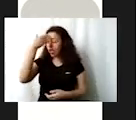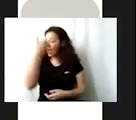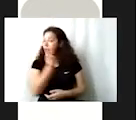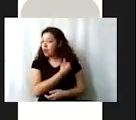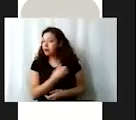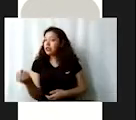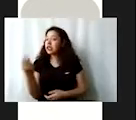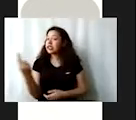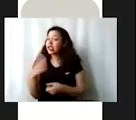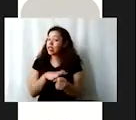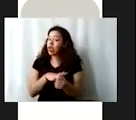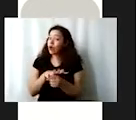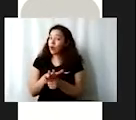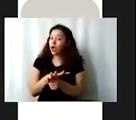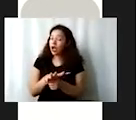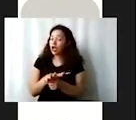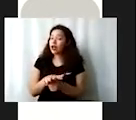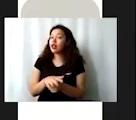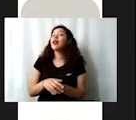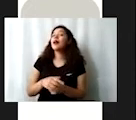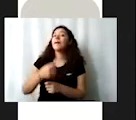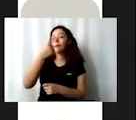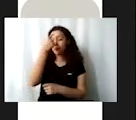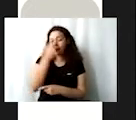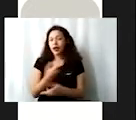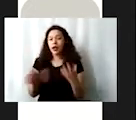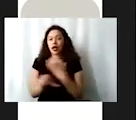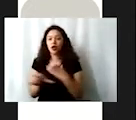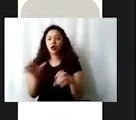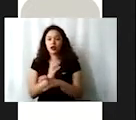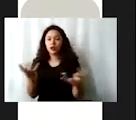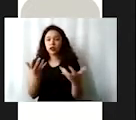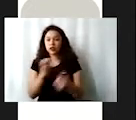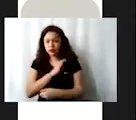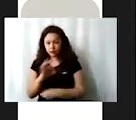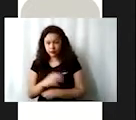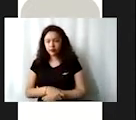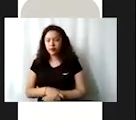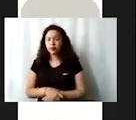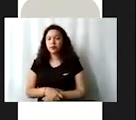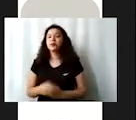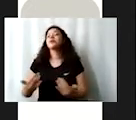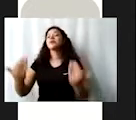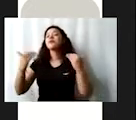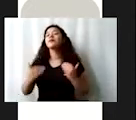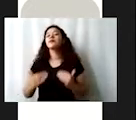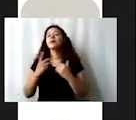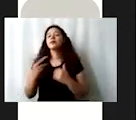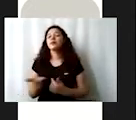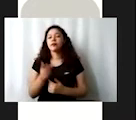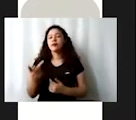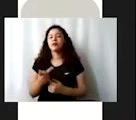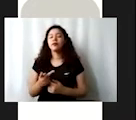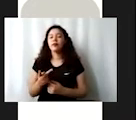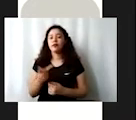requiere para que esto pueda llevarse a cabo? Otra de las preguntas que tú tendrías que plantearte